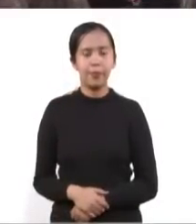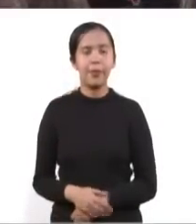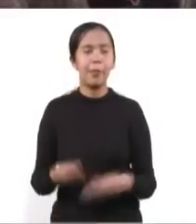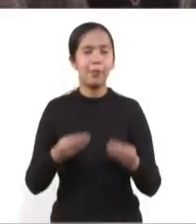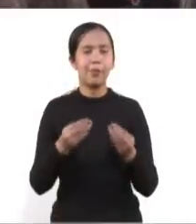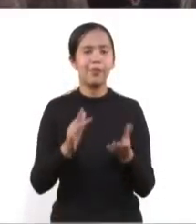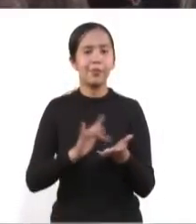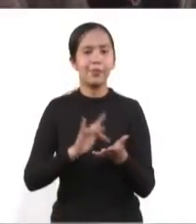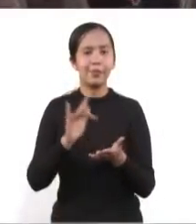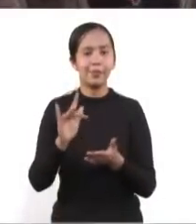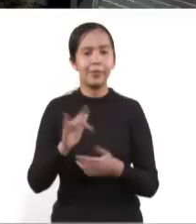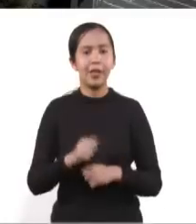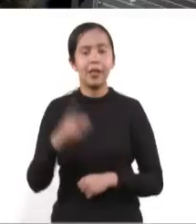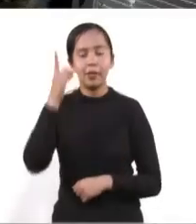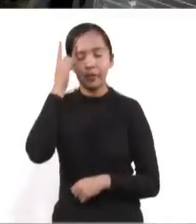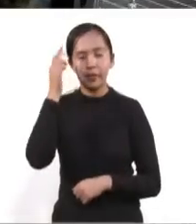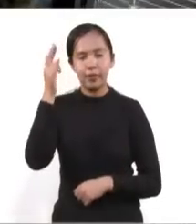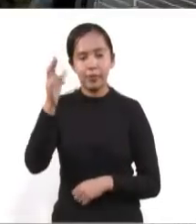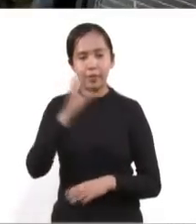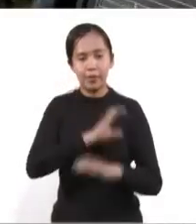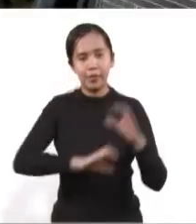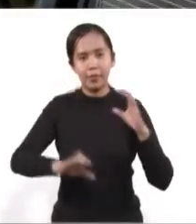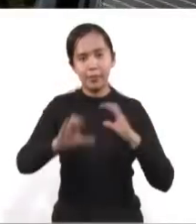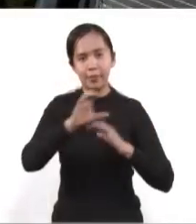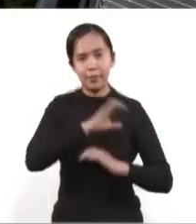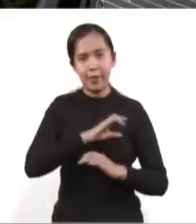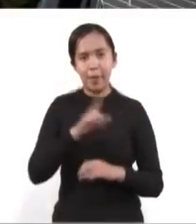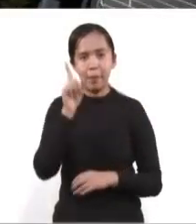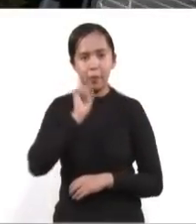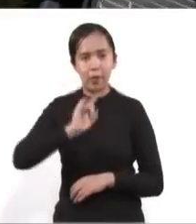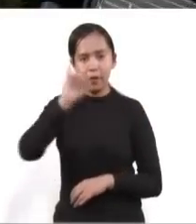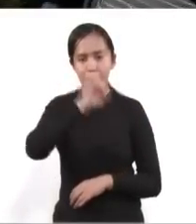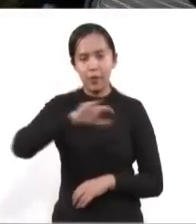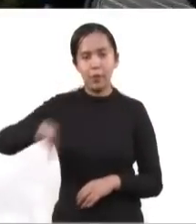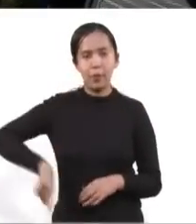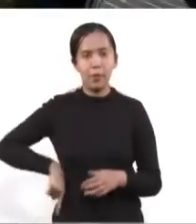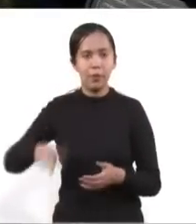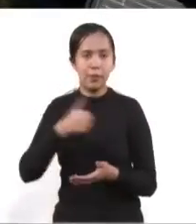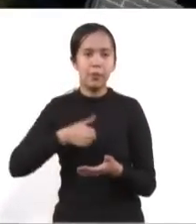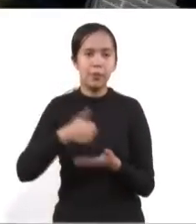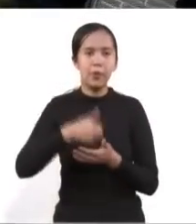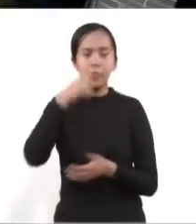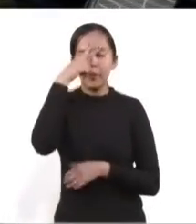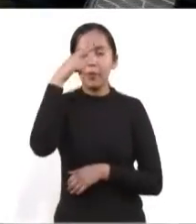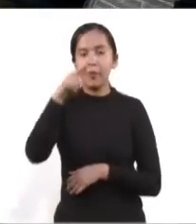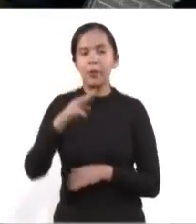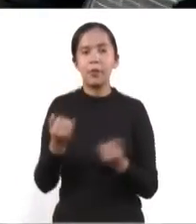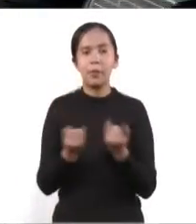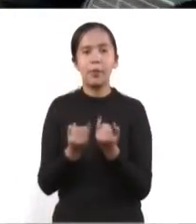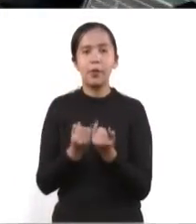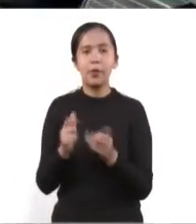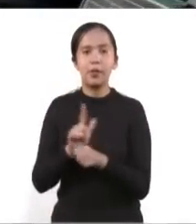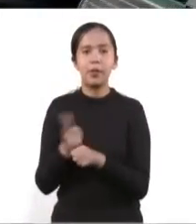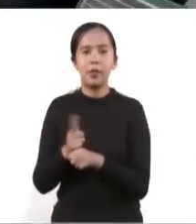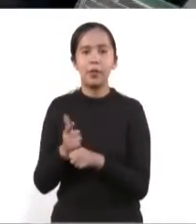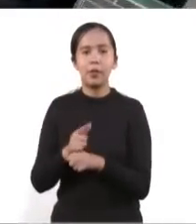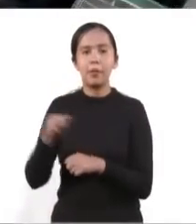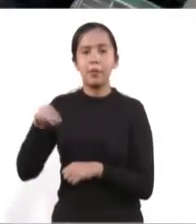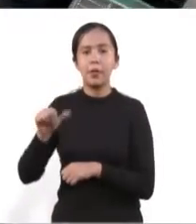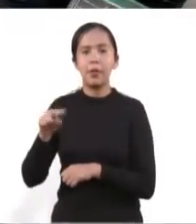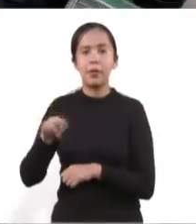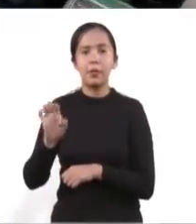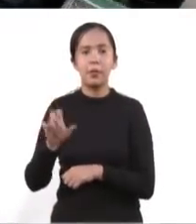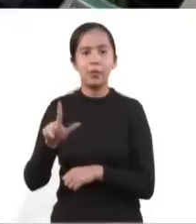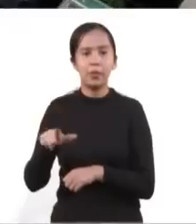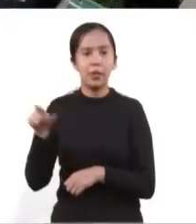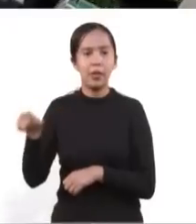Muchas gracias. Doctora Claudia Sheinbaum Pardo, jefa de gobierno de la Ciudad de México. Licenciado Manuel Barlet Díaz, director general de